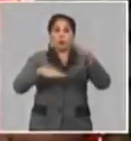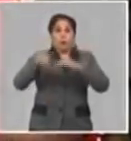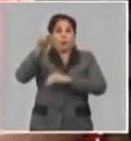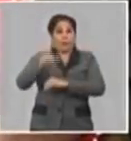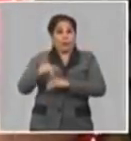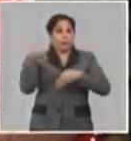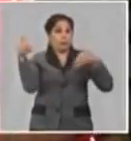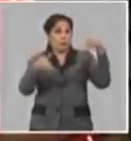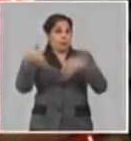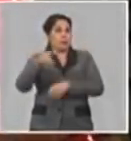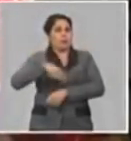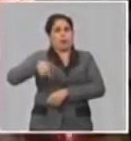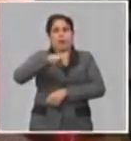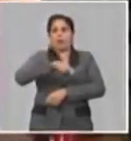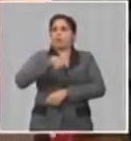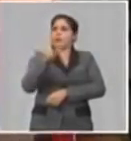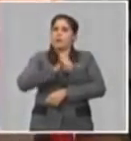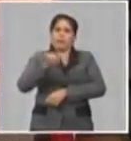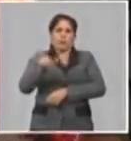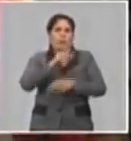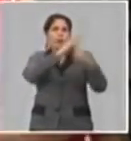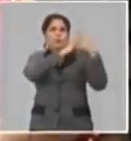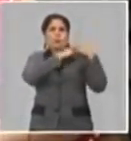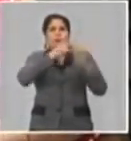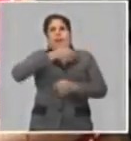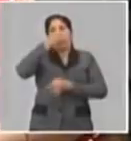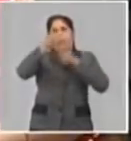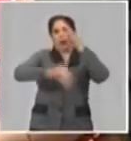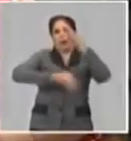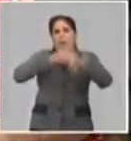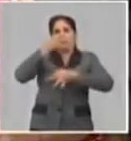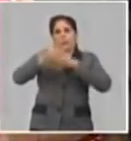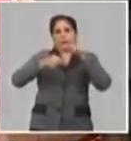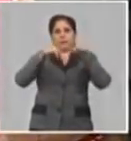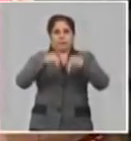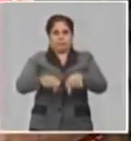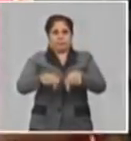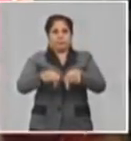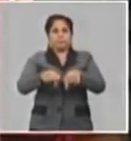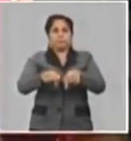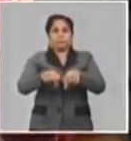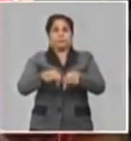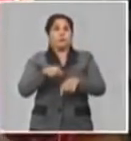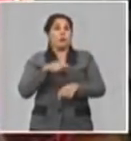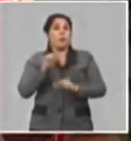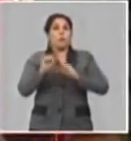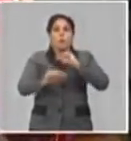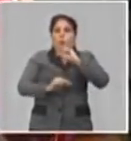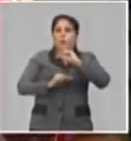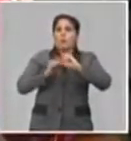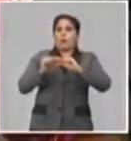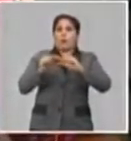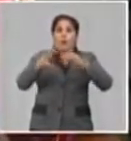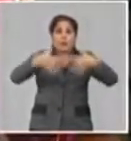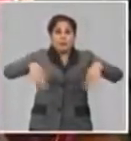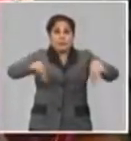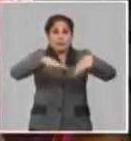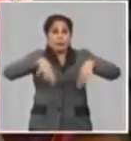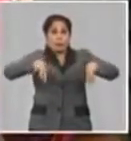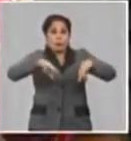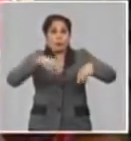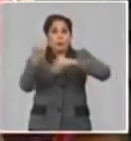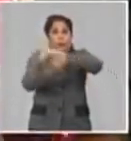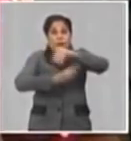que han tenido la responsabilidad de intervenir. Es decir, que nos estamos contextualizando a una